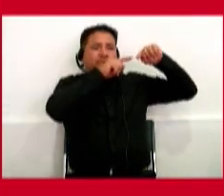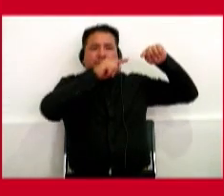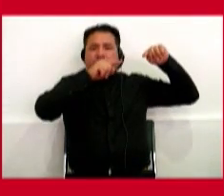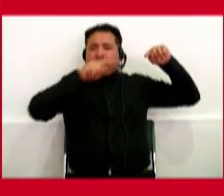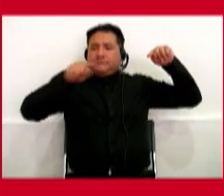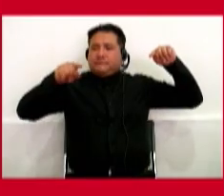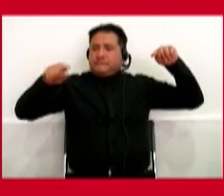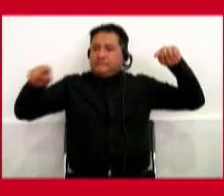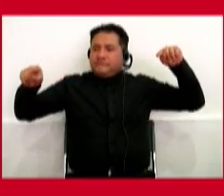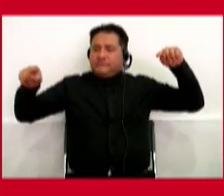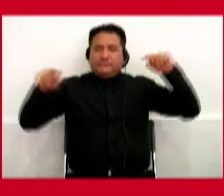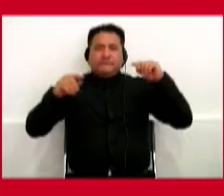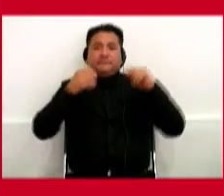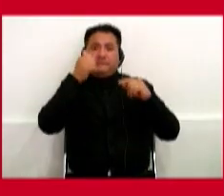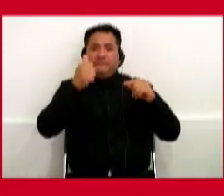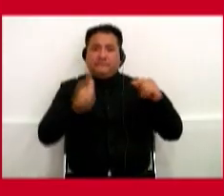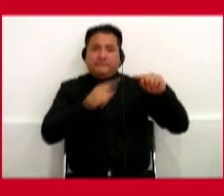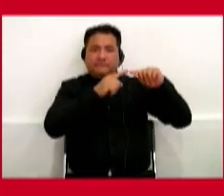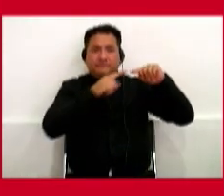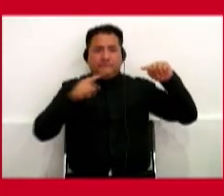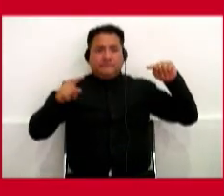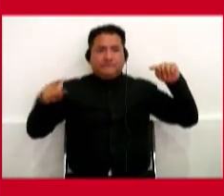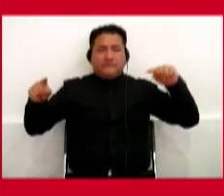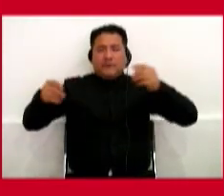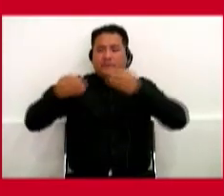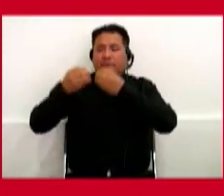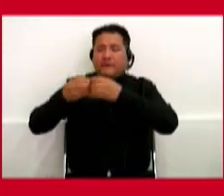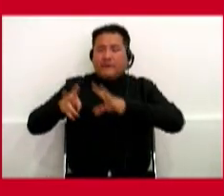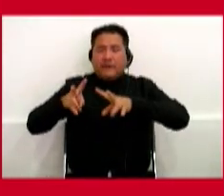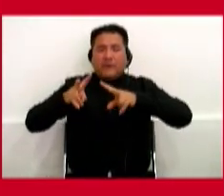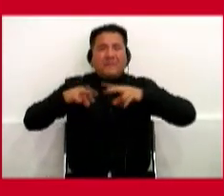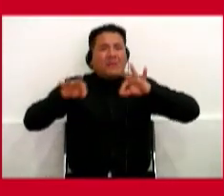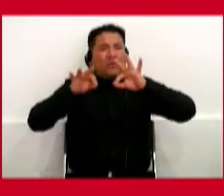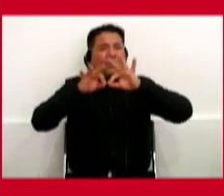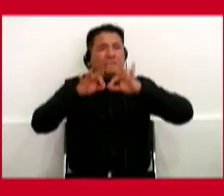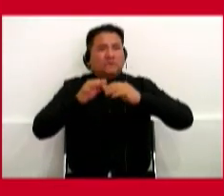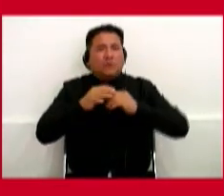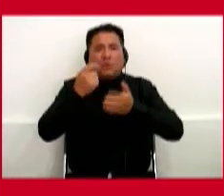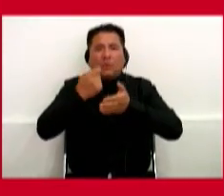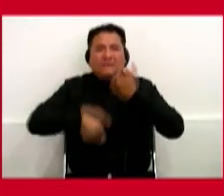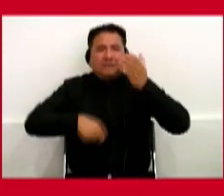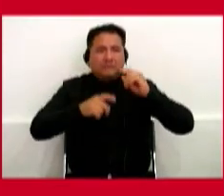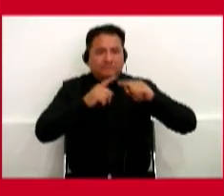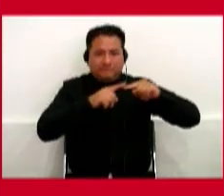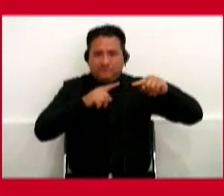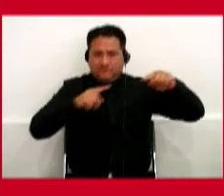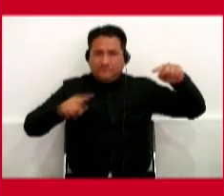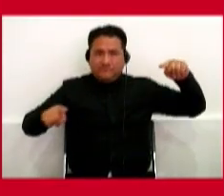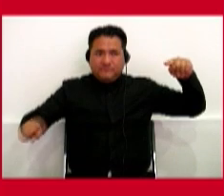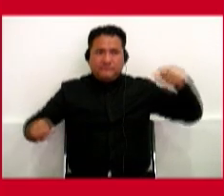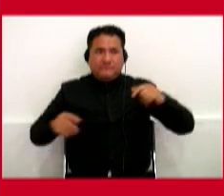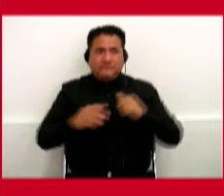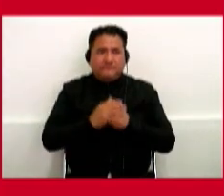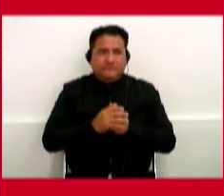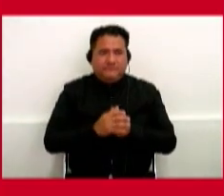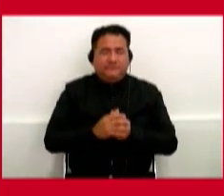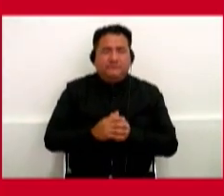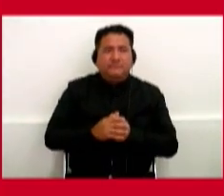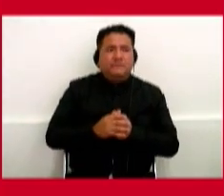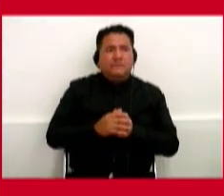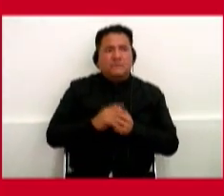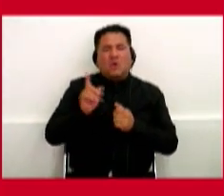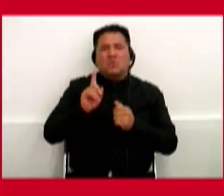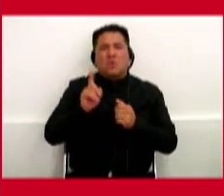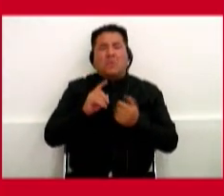ningún sentido sacarlo, perdías valor. Ahora, ¿cuánto valor se gana en esta metodología? Tampoco es una maravilla, pero efectivamente